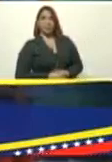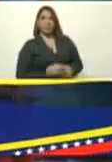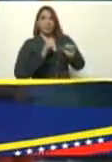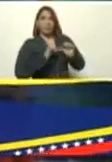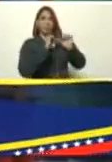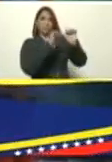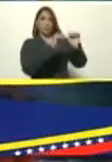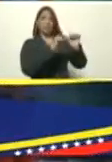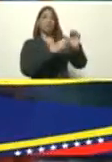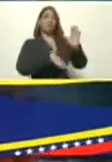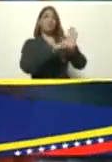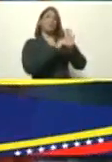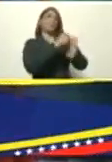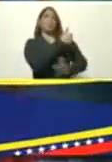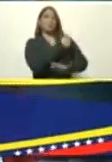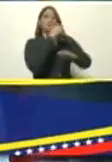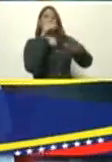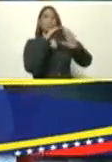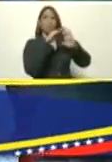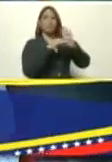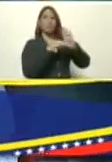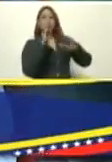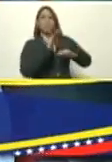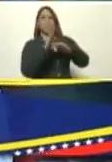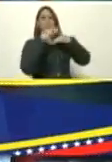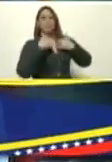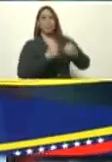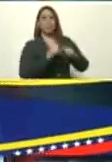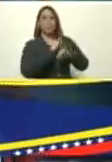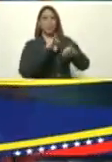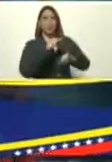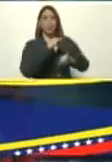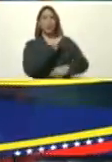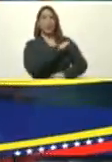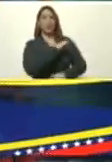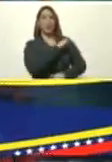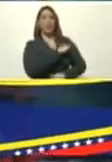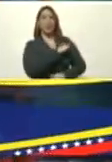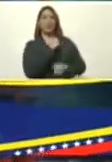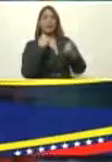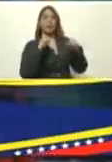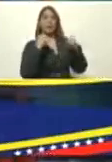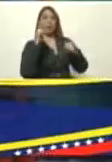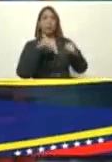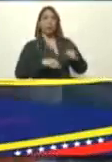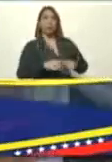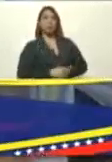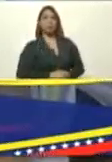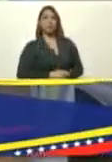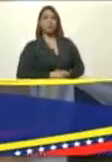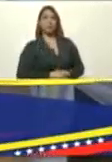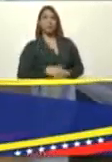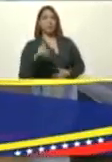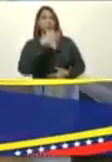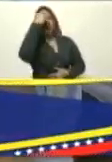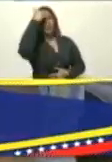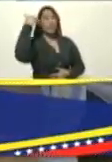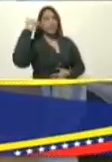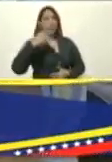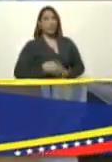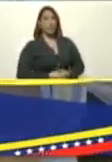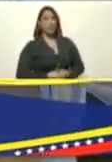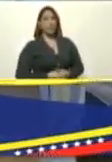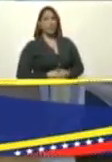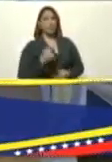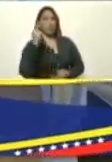reforzando las medidas de bioseguridad ya comentadas por el comité terapéutico, pero también no olvidarnos de las